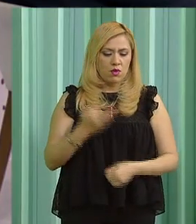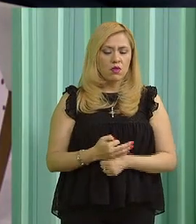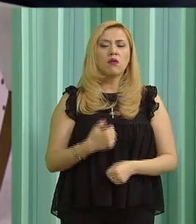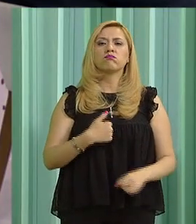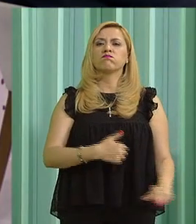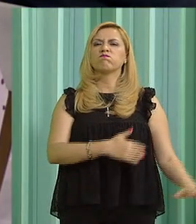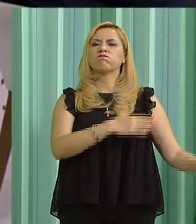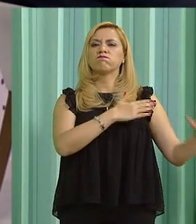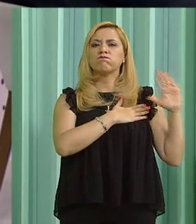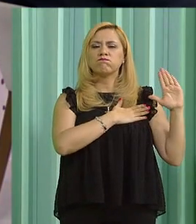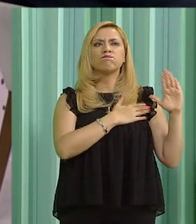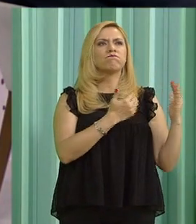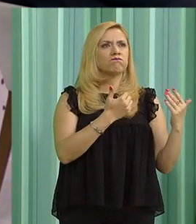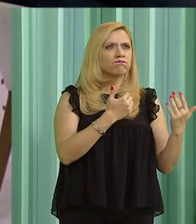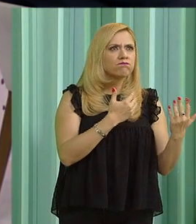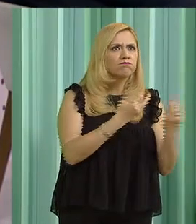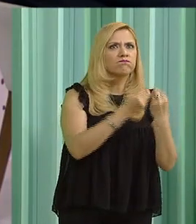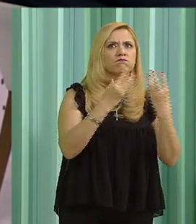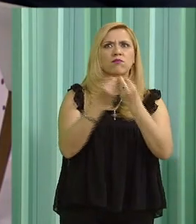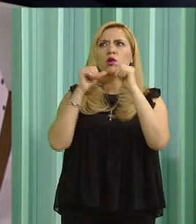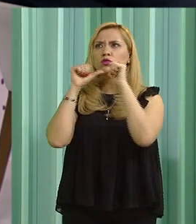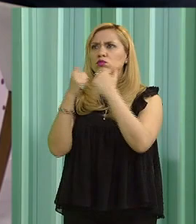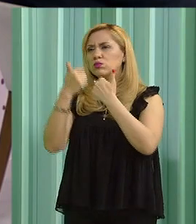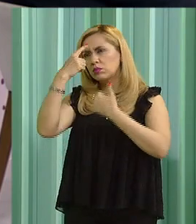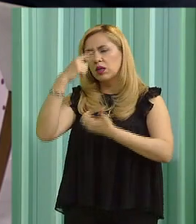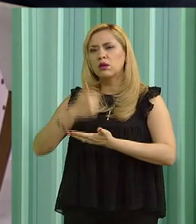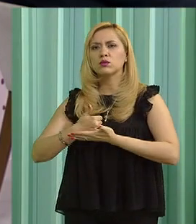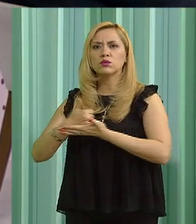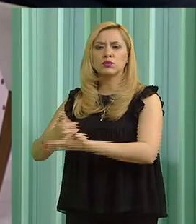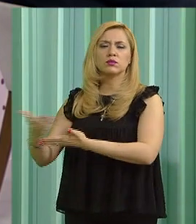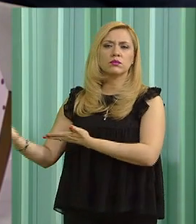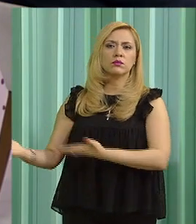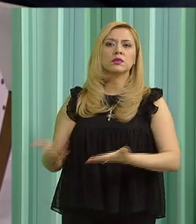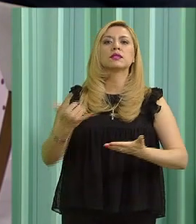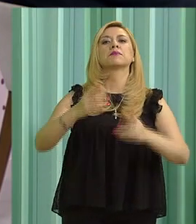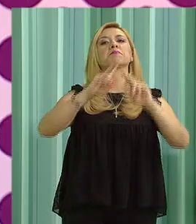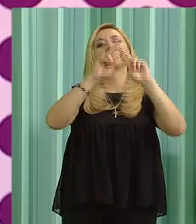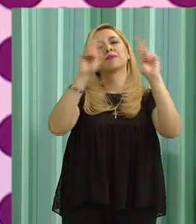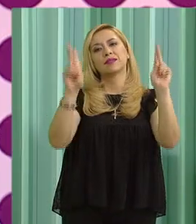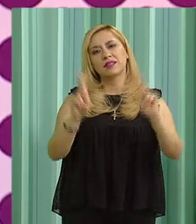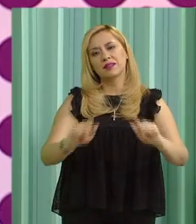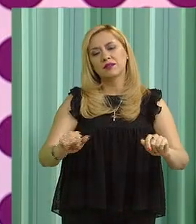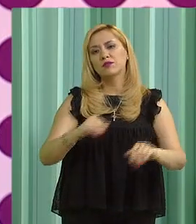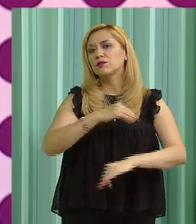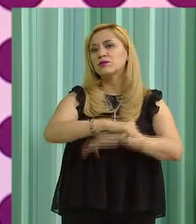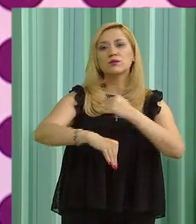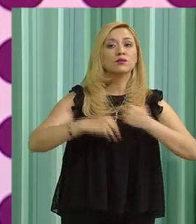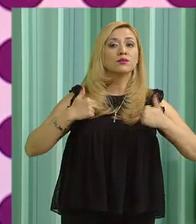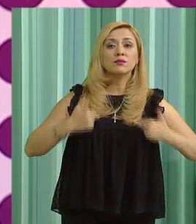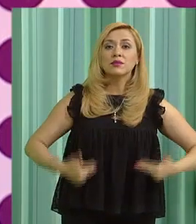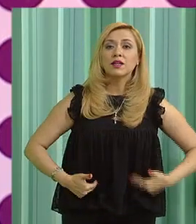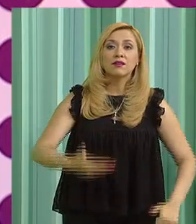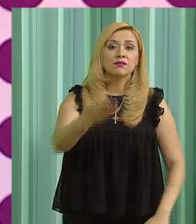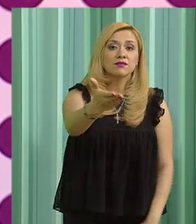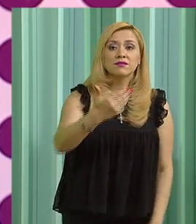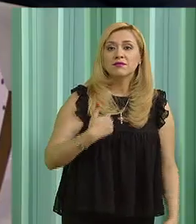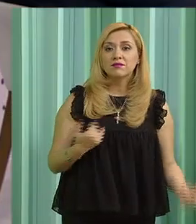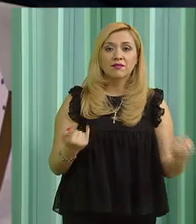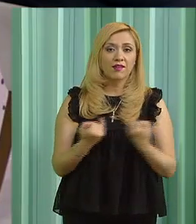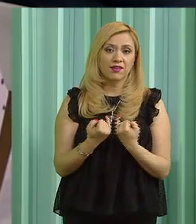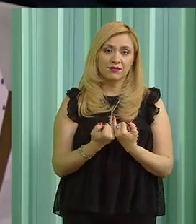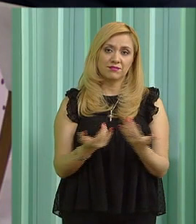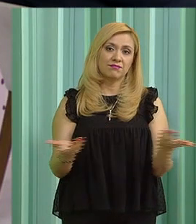para crear como un ambiente más propicio de acogida y pues de paz, porque al final todos somos humanos y eso sería lo que nos debería